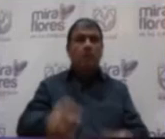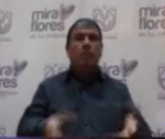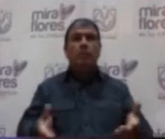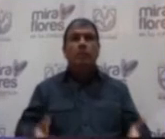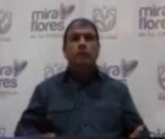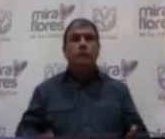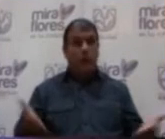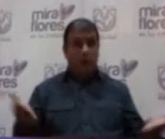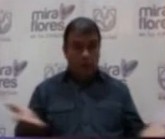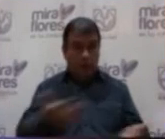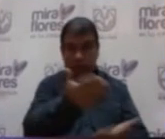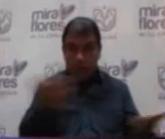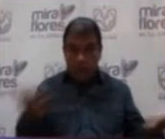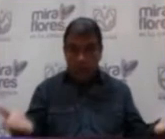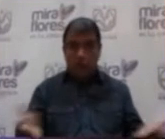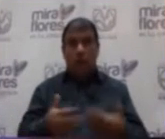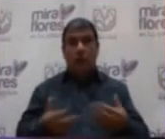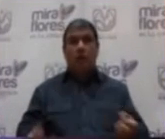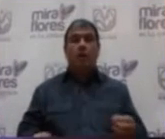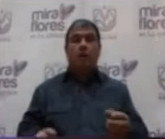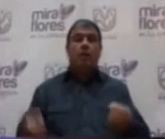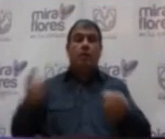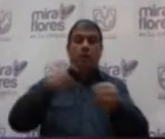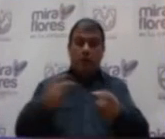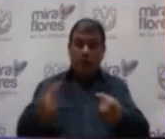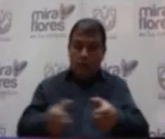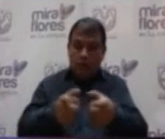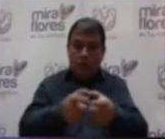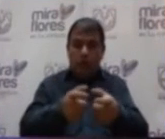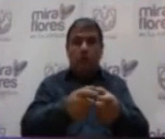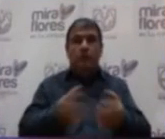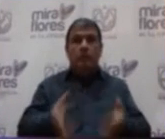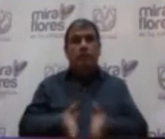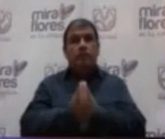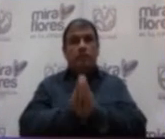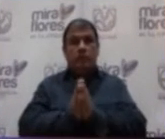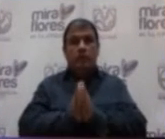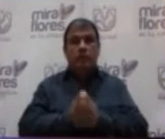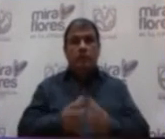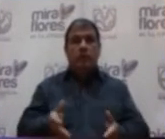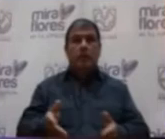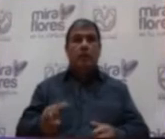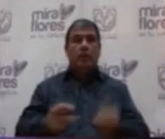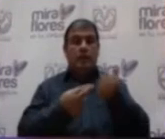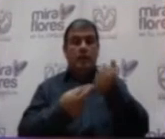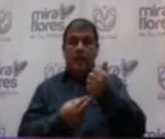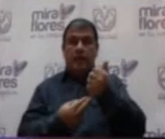están acá presentes y que quieren conformar las comisiones. Tengo un pedido reciente del regidor